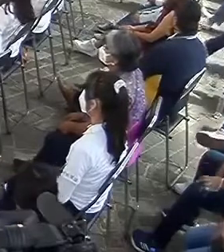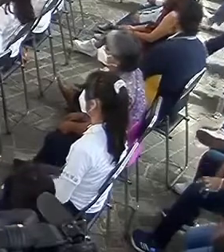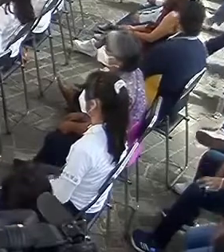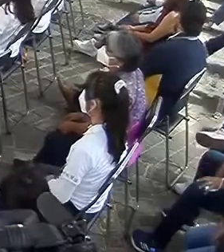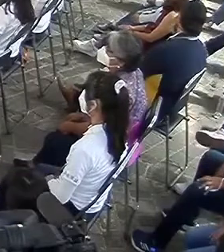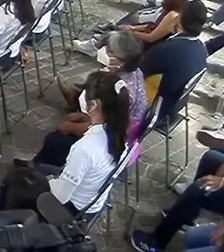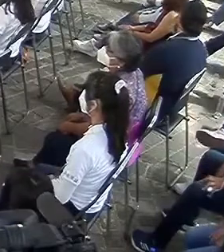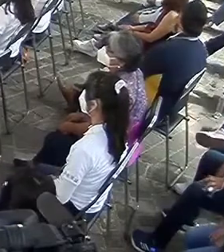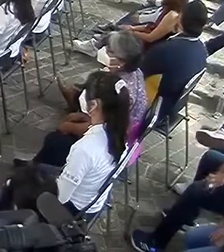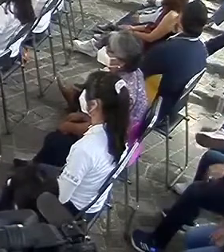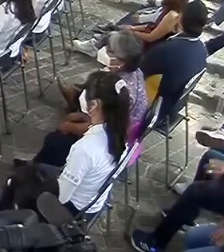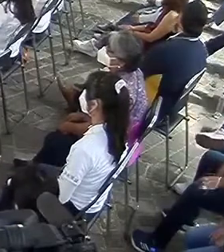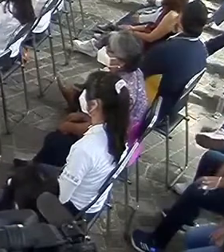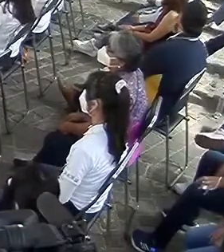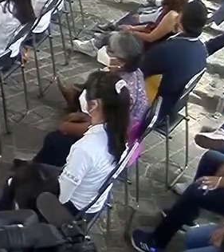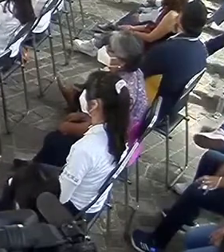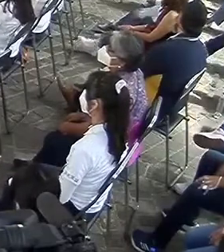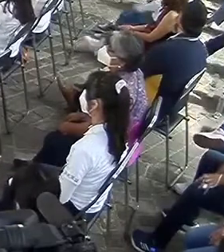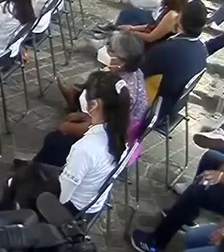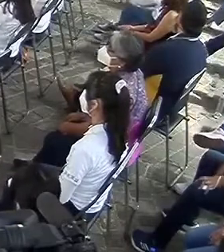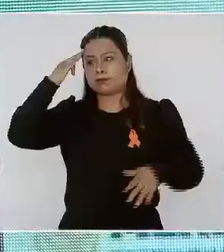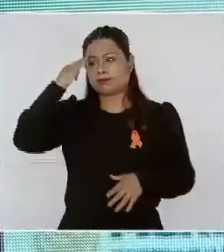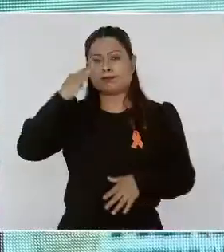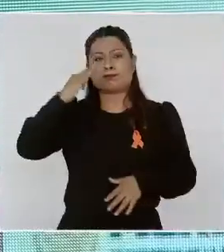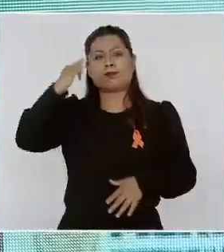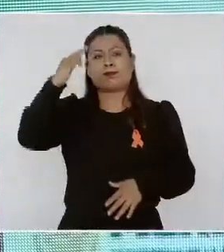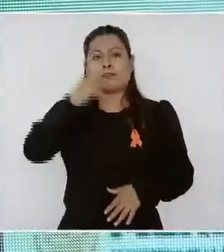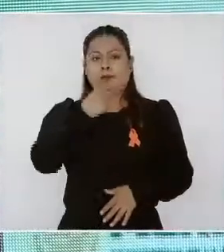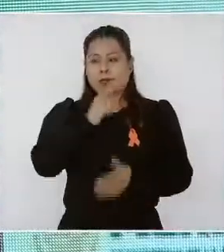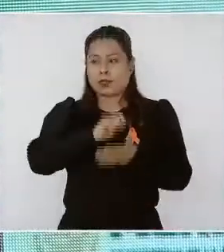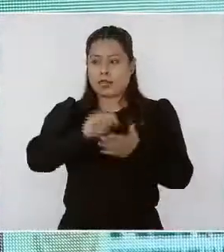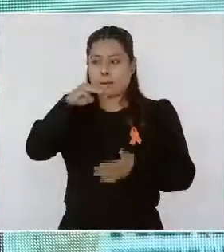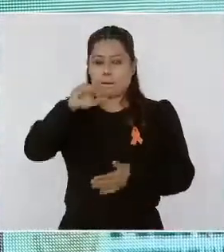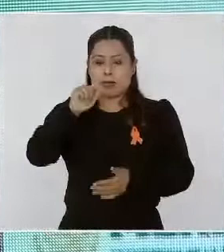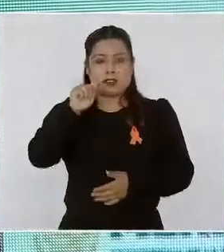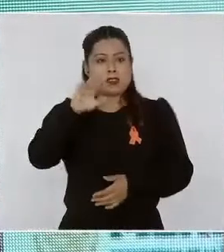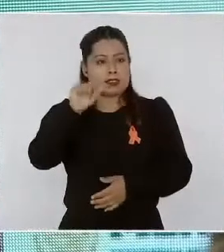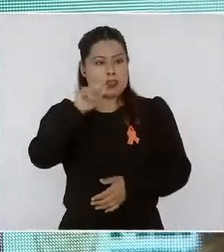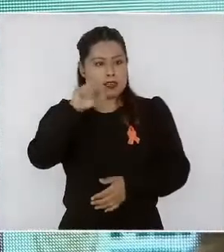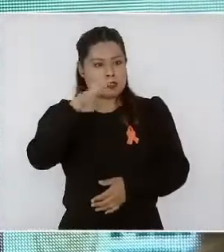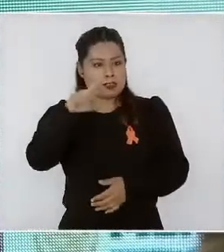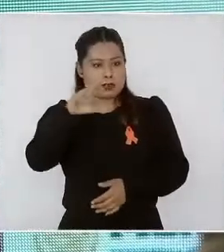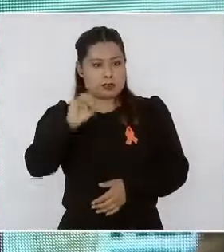El vuelo del tiempo, por Martín Rodríguez Arellano.